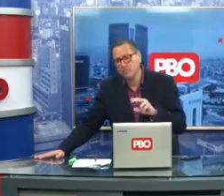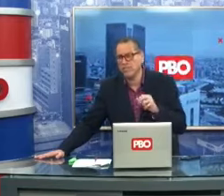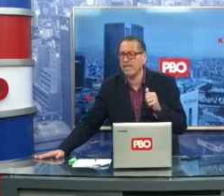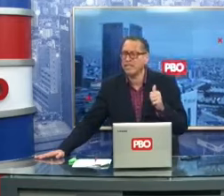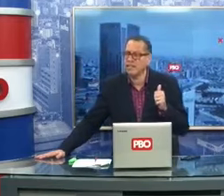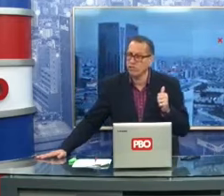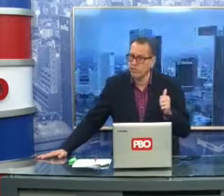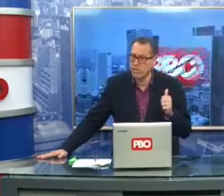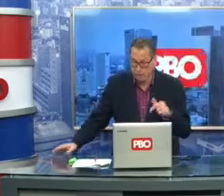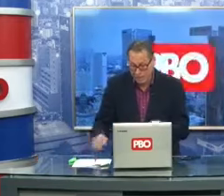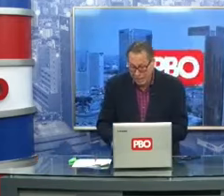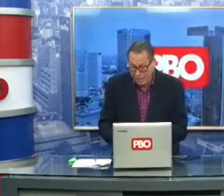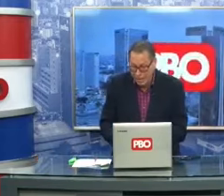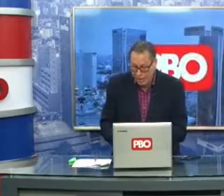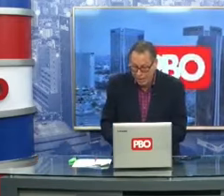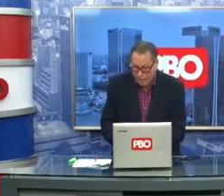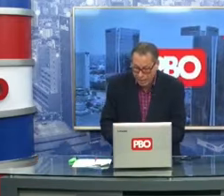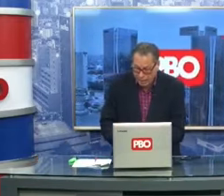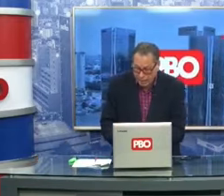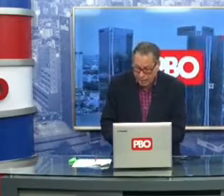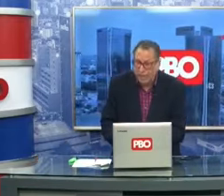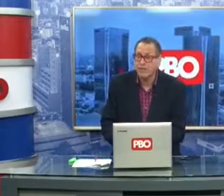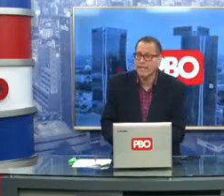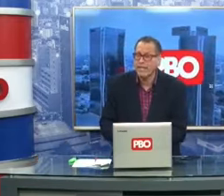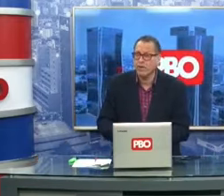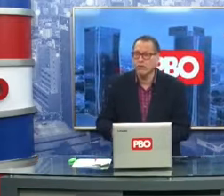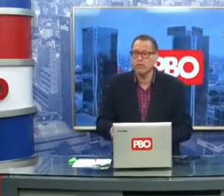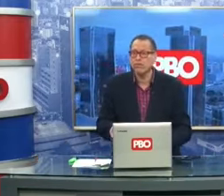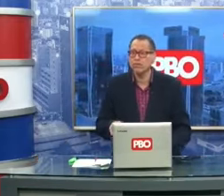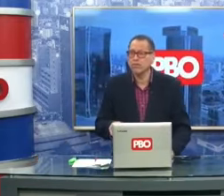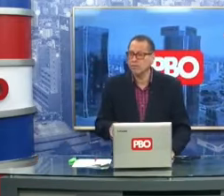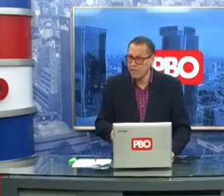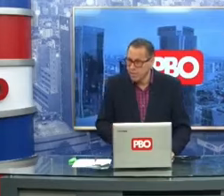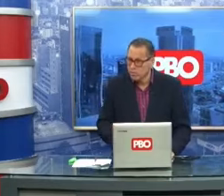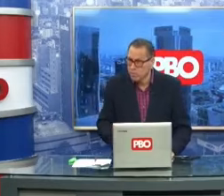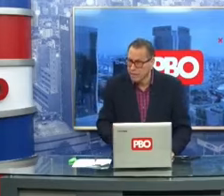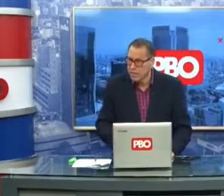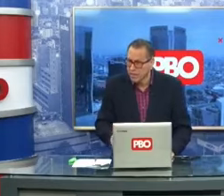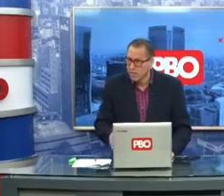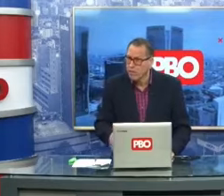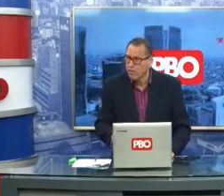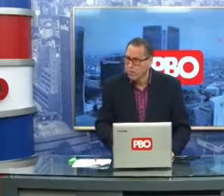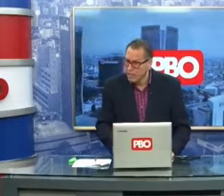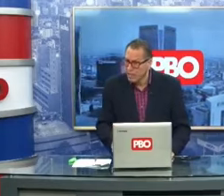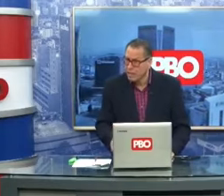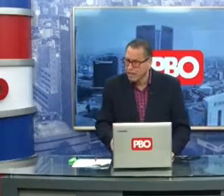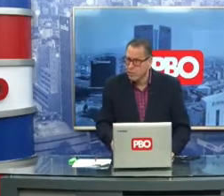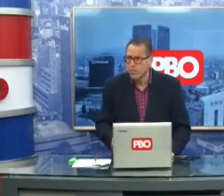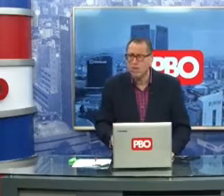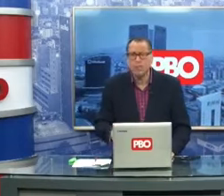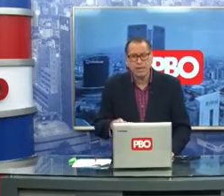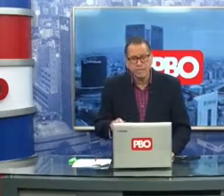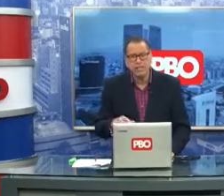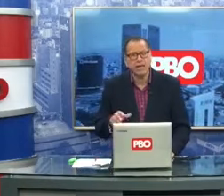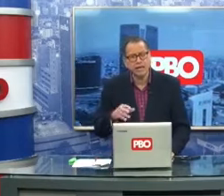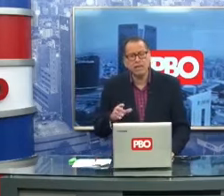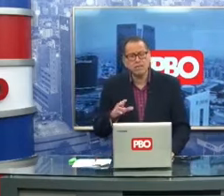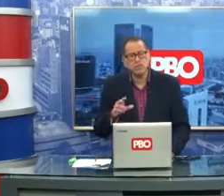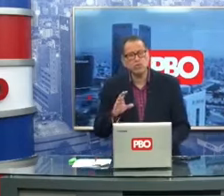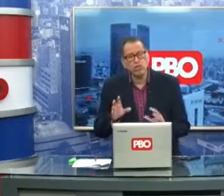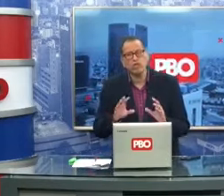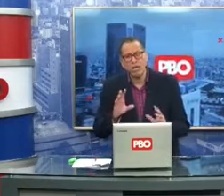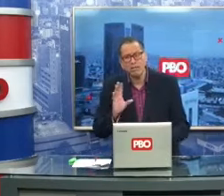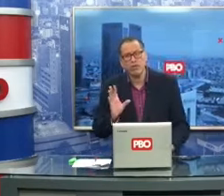Hernán Barros, el anterior chileno, también de diario de Radio ADN, ¿no? Parece que son gente, ¿no? Bien comedida, ¿no? Parece que